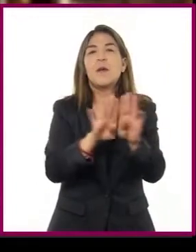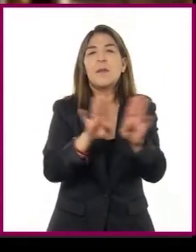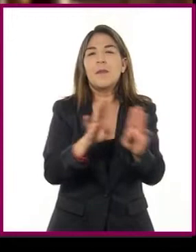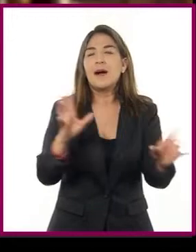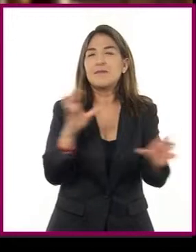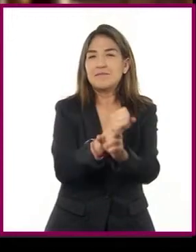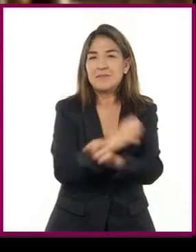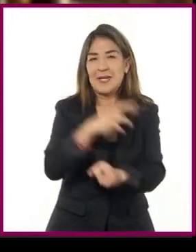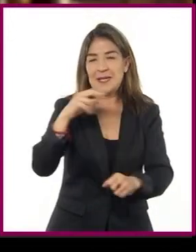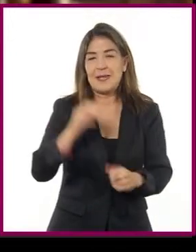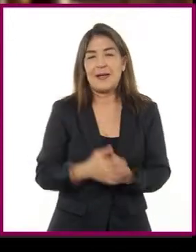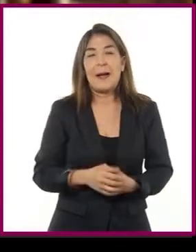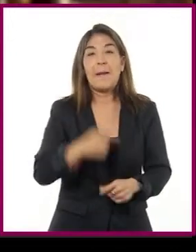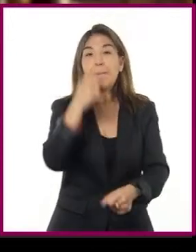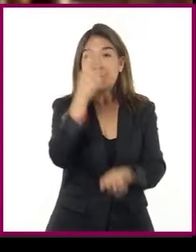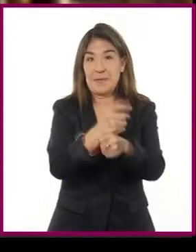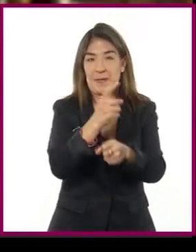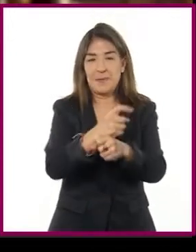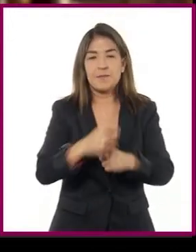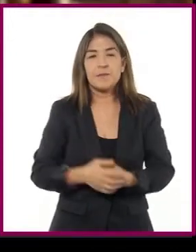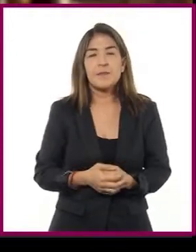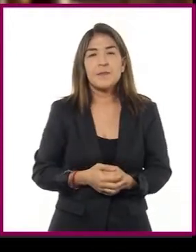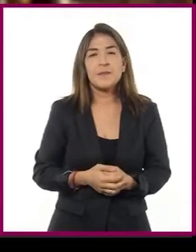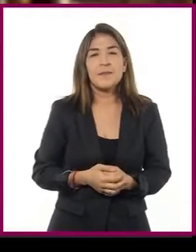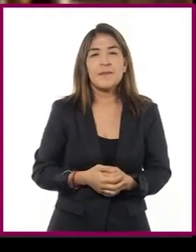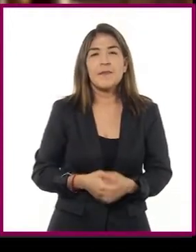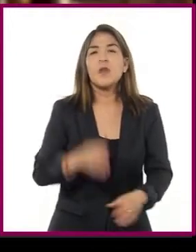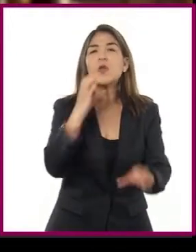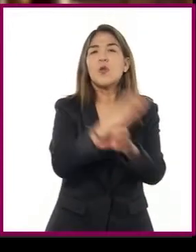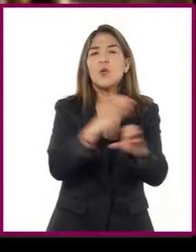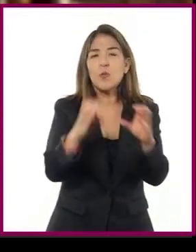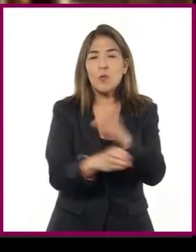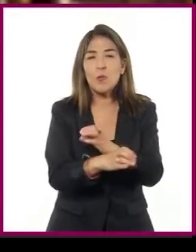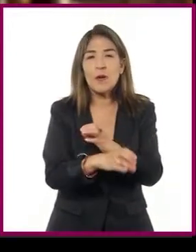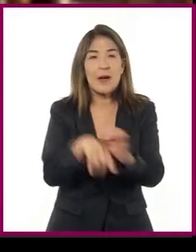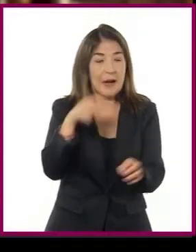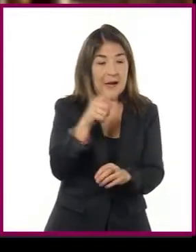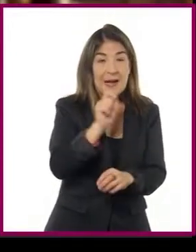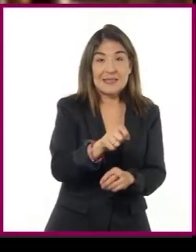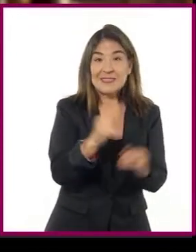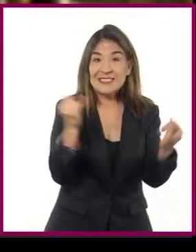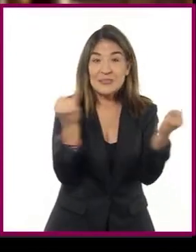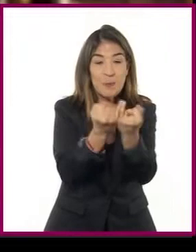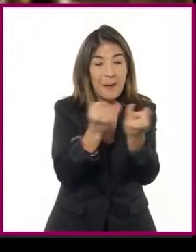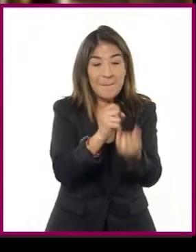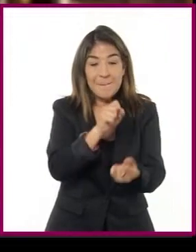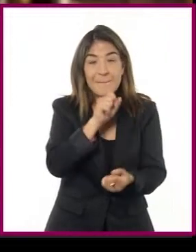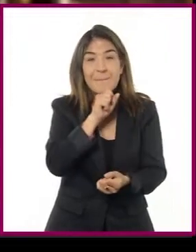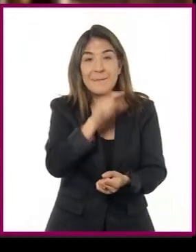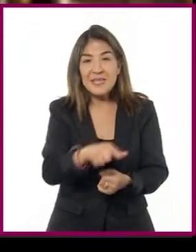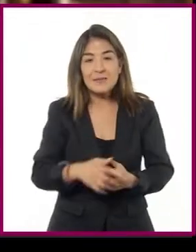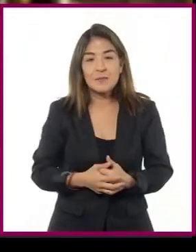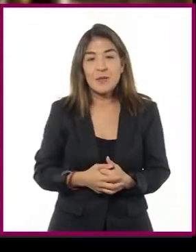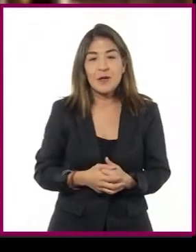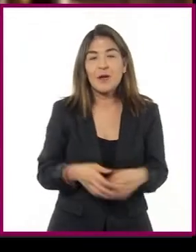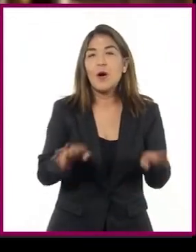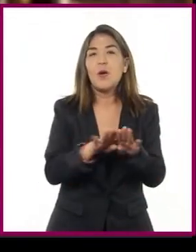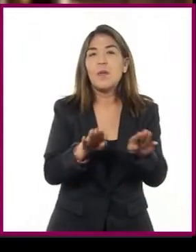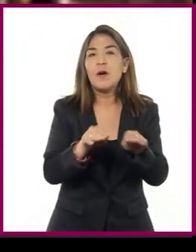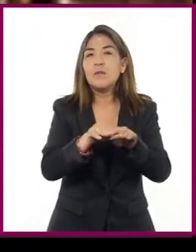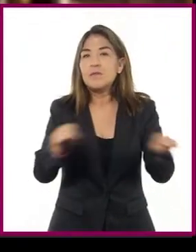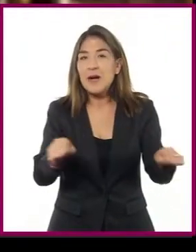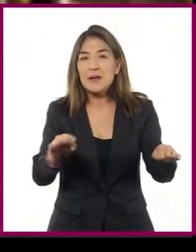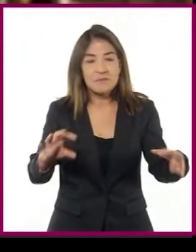Noción 1. Las cosas que son iguales a una misma cosa también